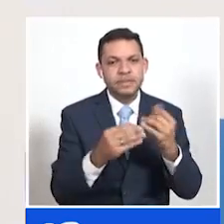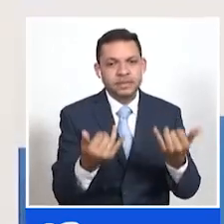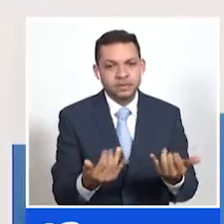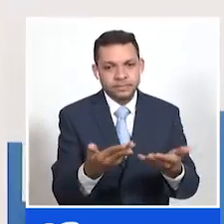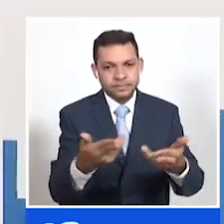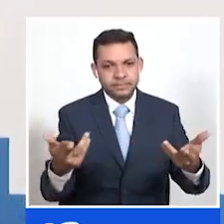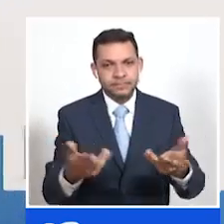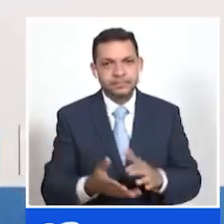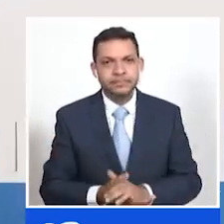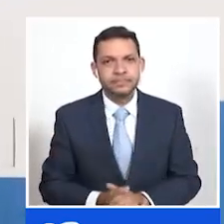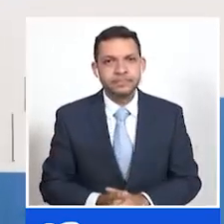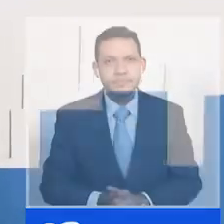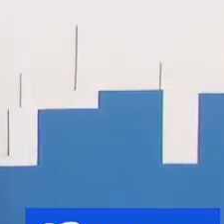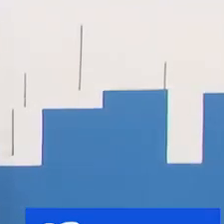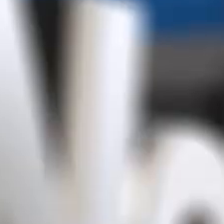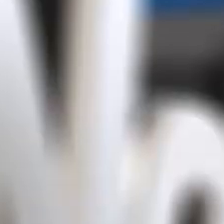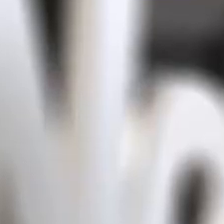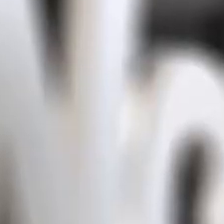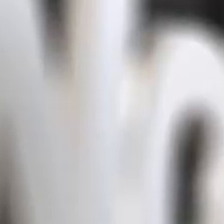ustedes.